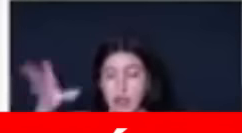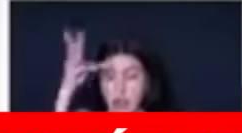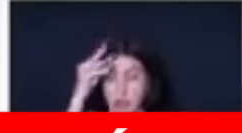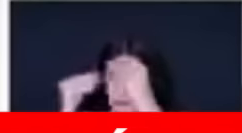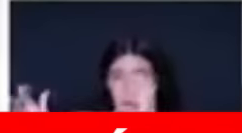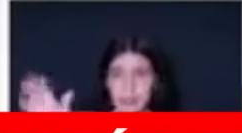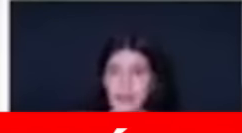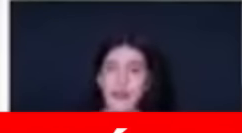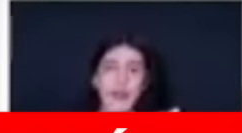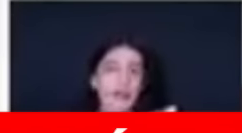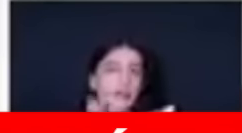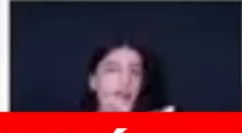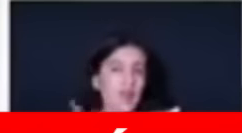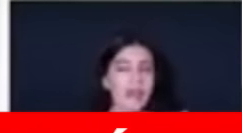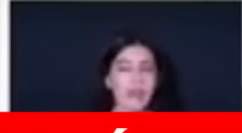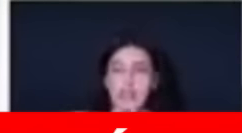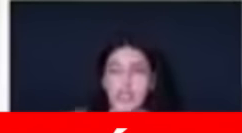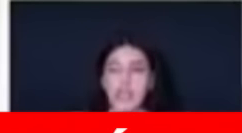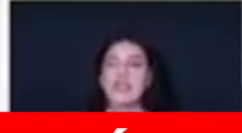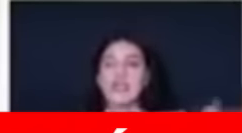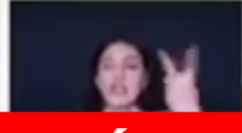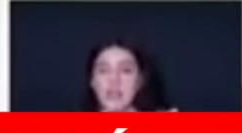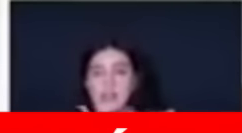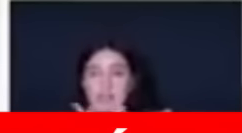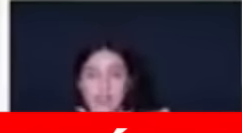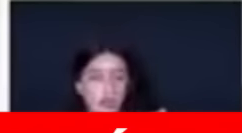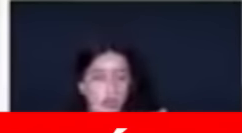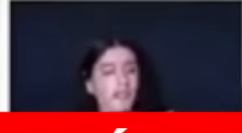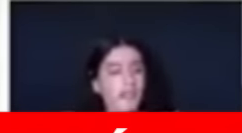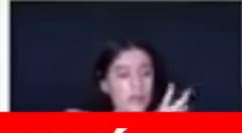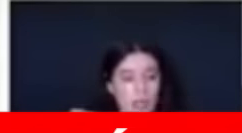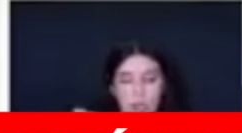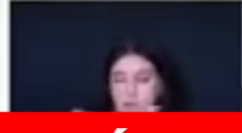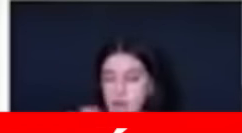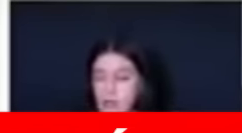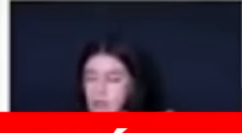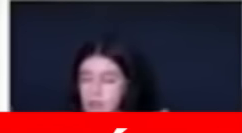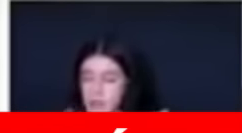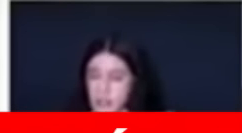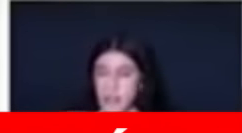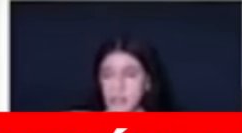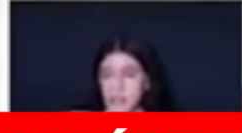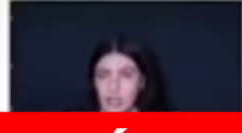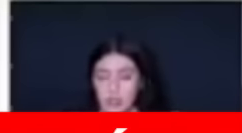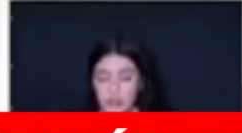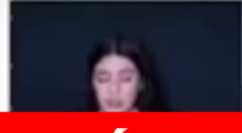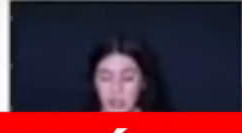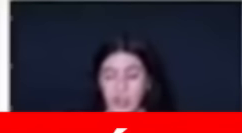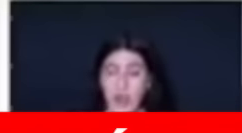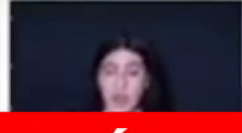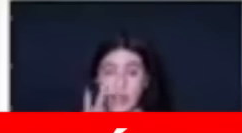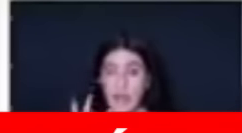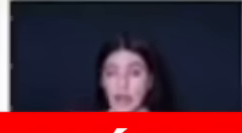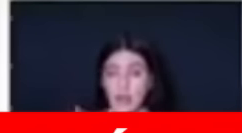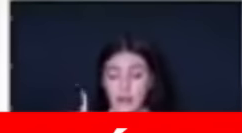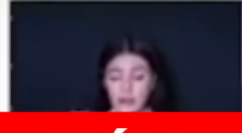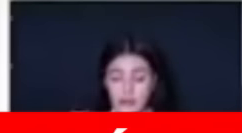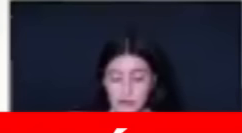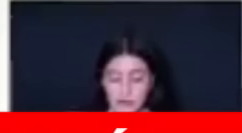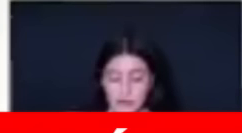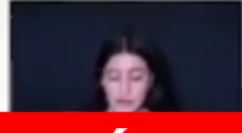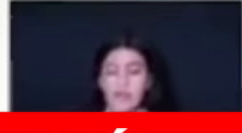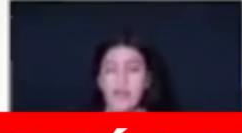sus errores y regresa a su corazón. Aquí hay 2 gobernadores que